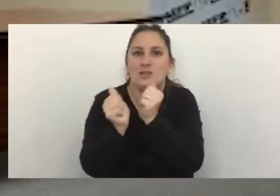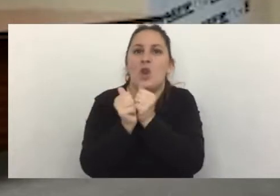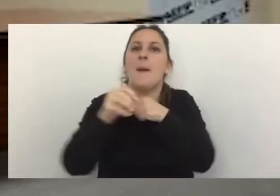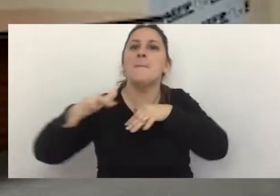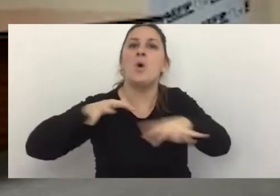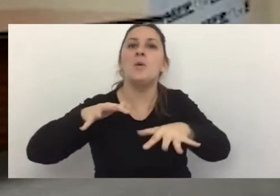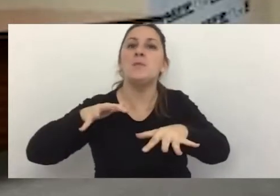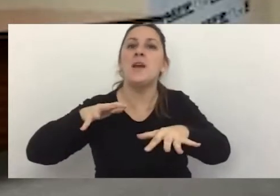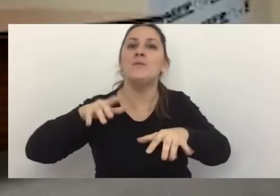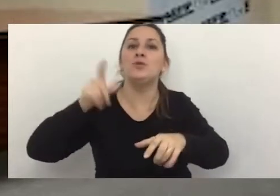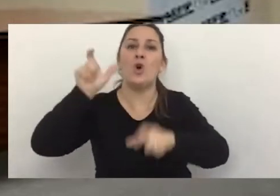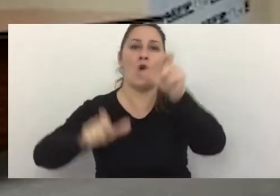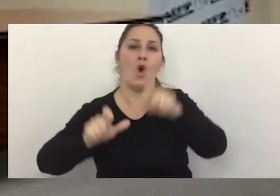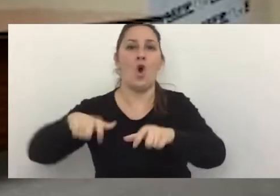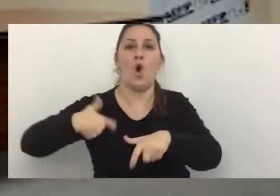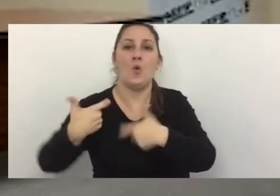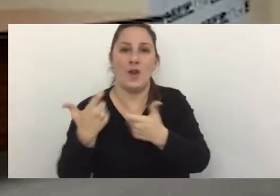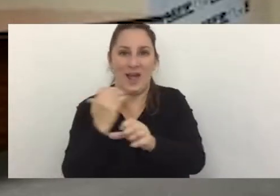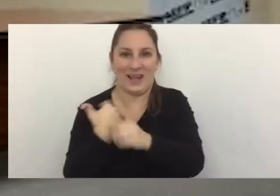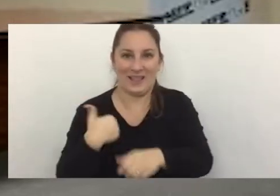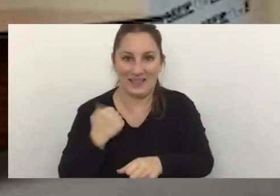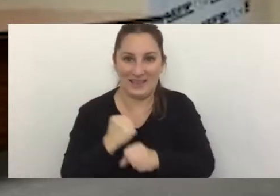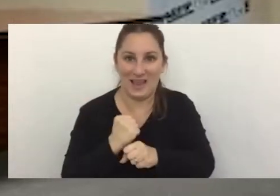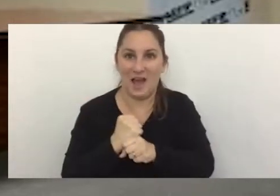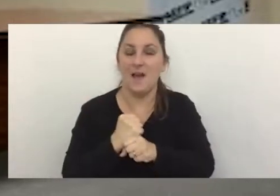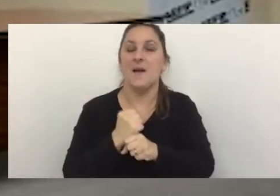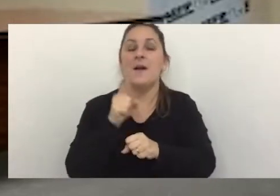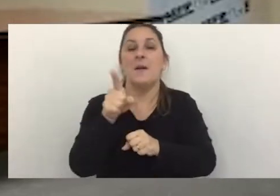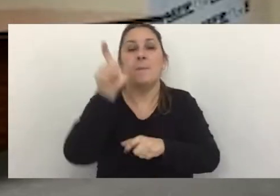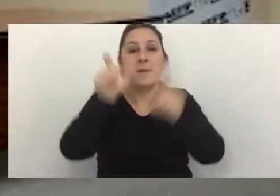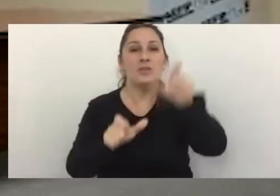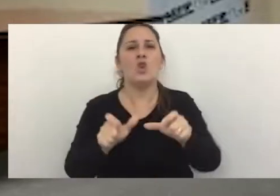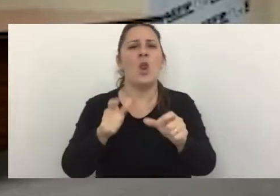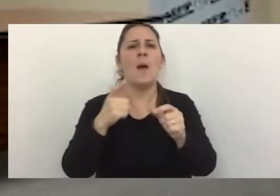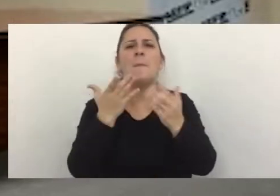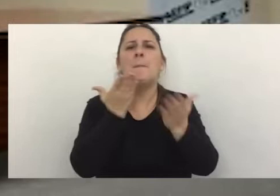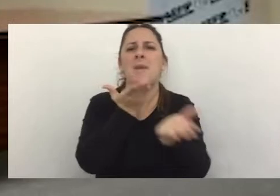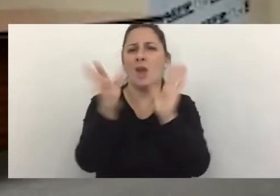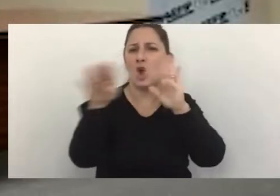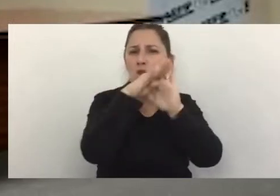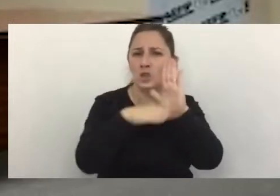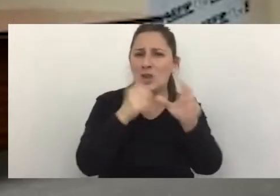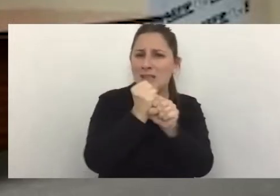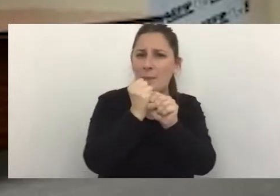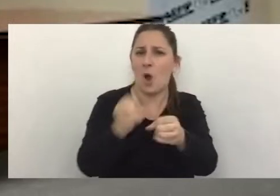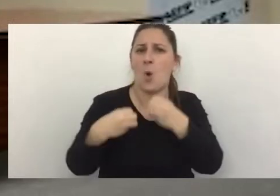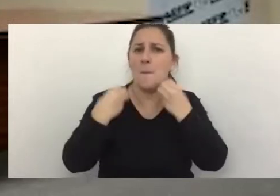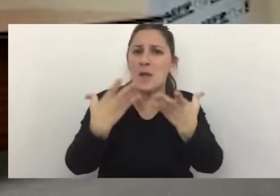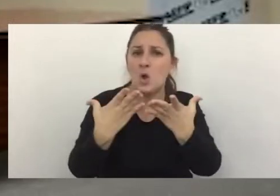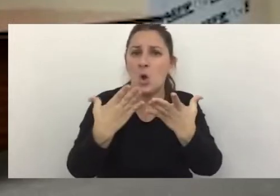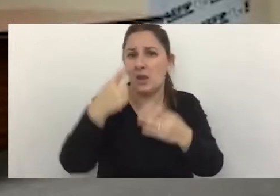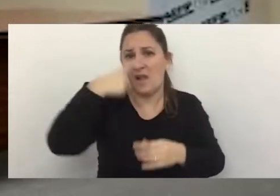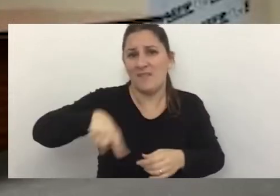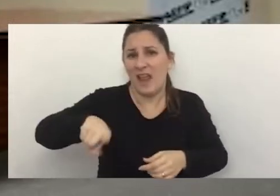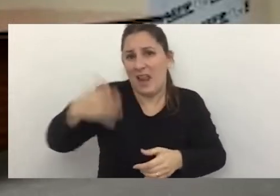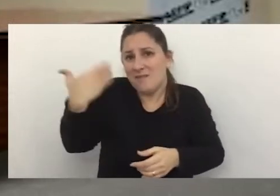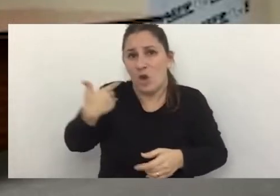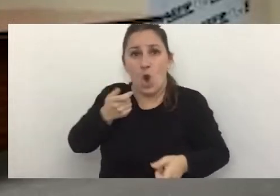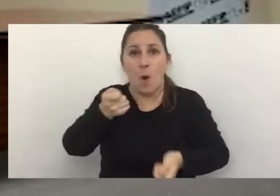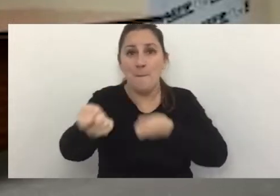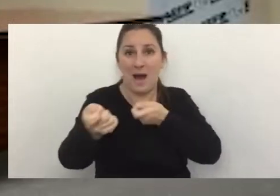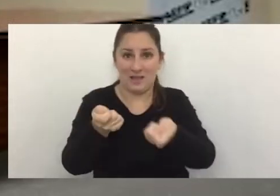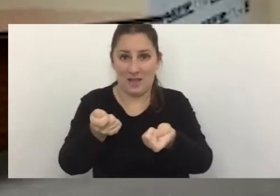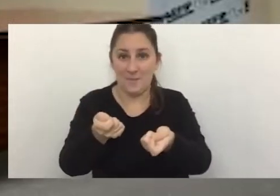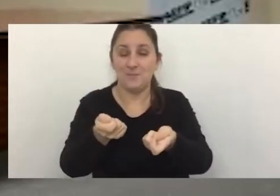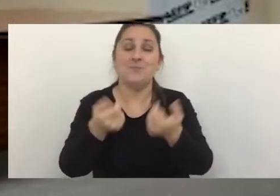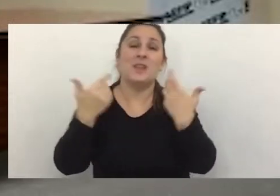Argentina. Trabajadores que reclaman por mejores condiciones y que son acribillados. Y esta respuesta,